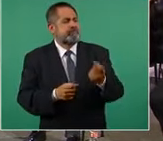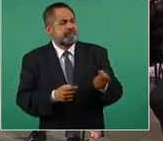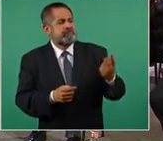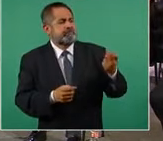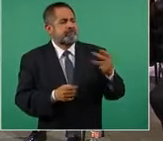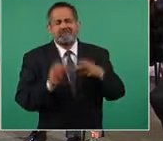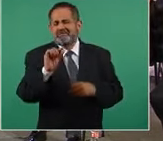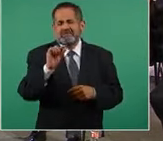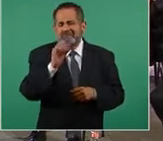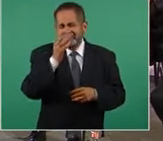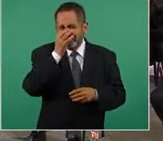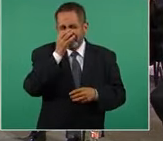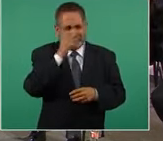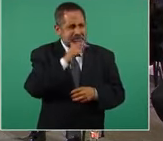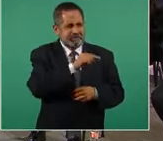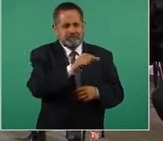casos.